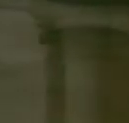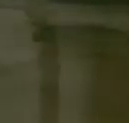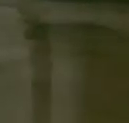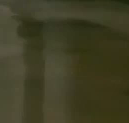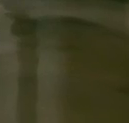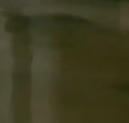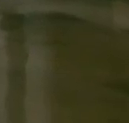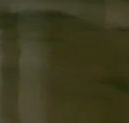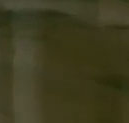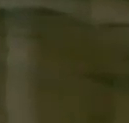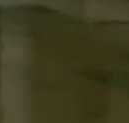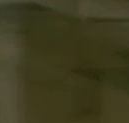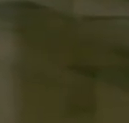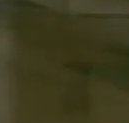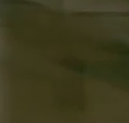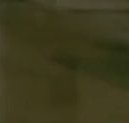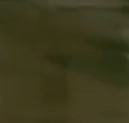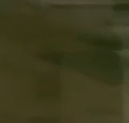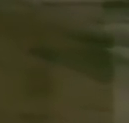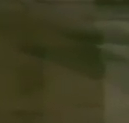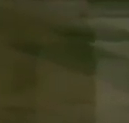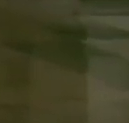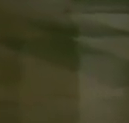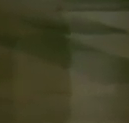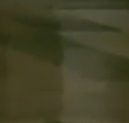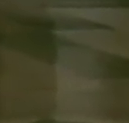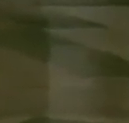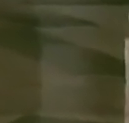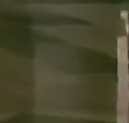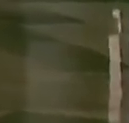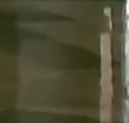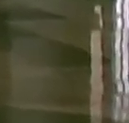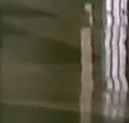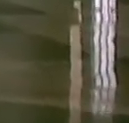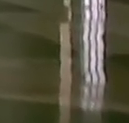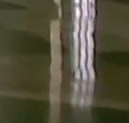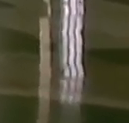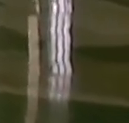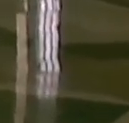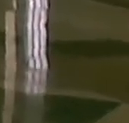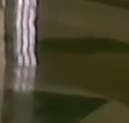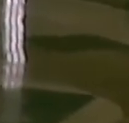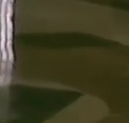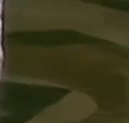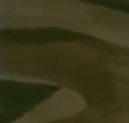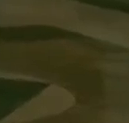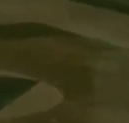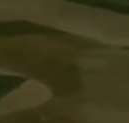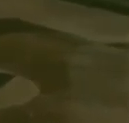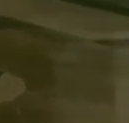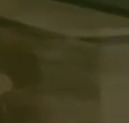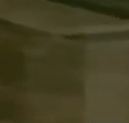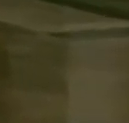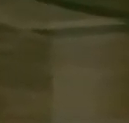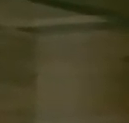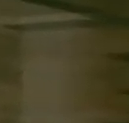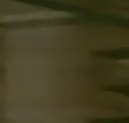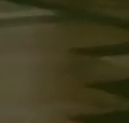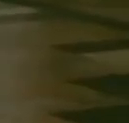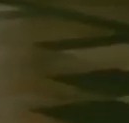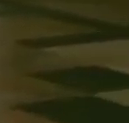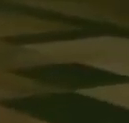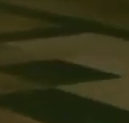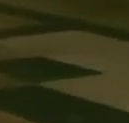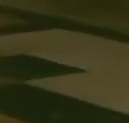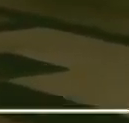Nacional, donde se desarrolla un acto con motivo de la celebración del 46 aniversario del establecimiento de las relaciones diplomáticas